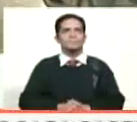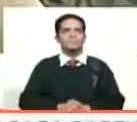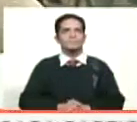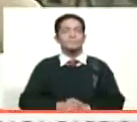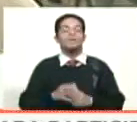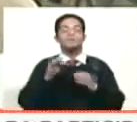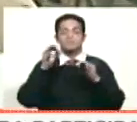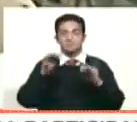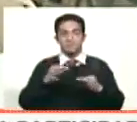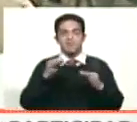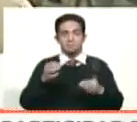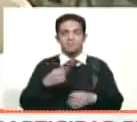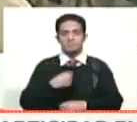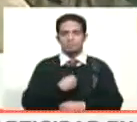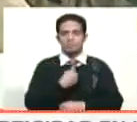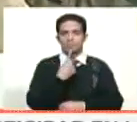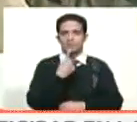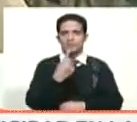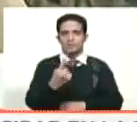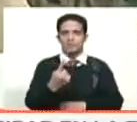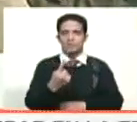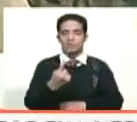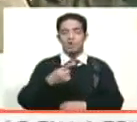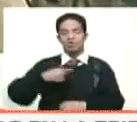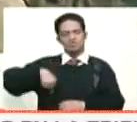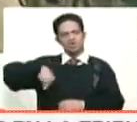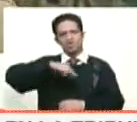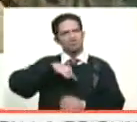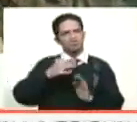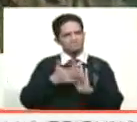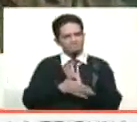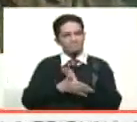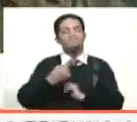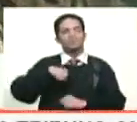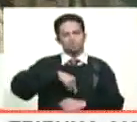Siempre yo digo que nosotros somos de verdad.